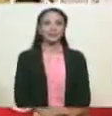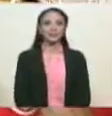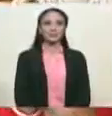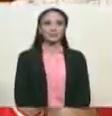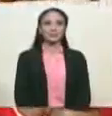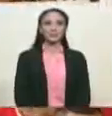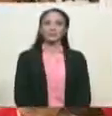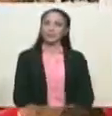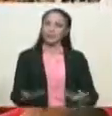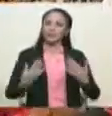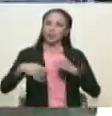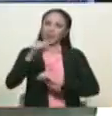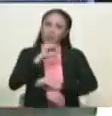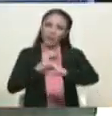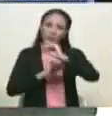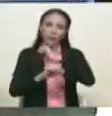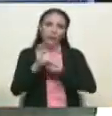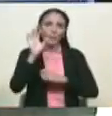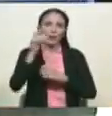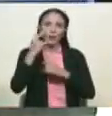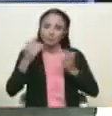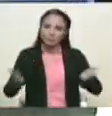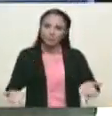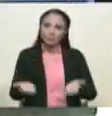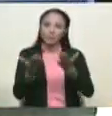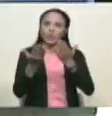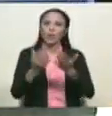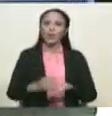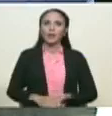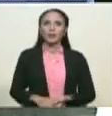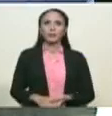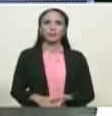La vanguardia, ser vanguardia, es ir adelante.